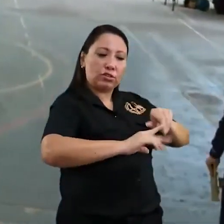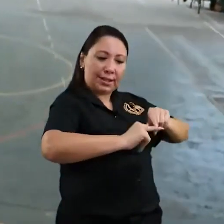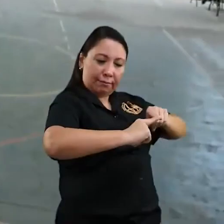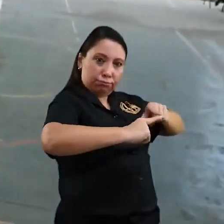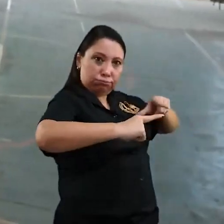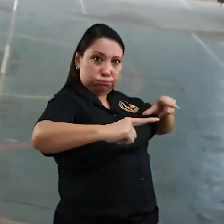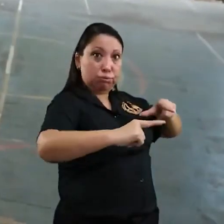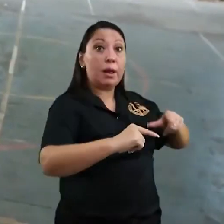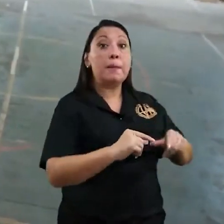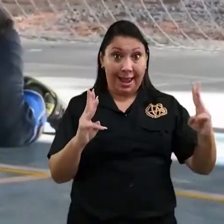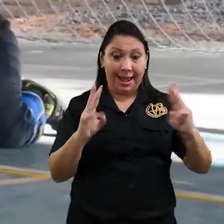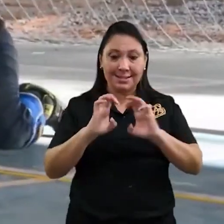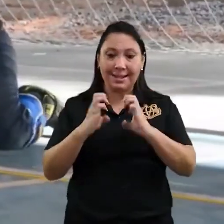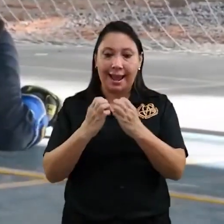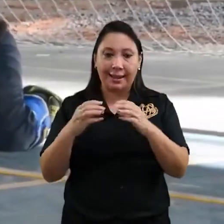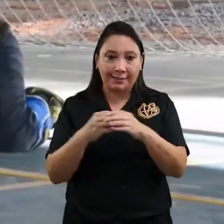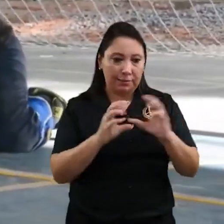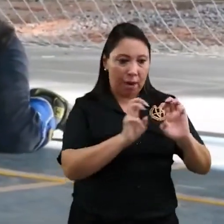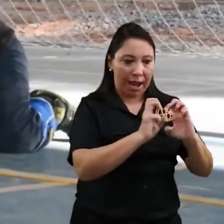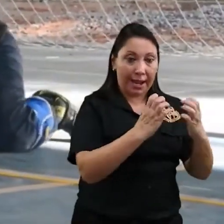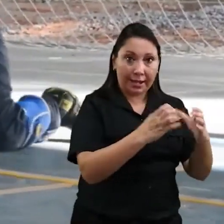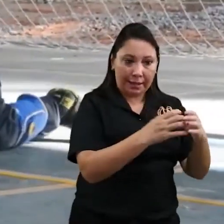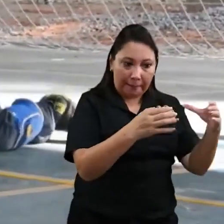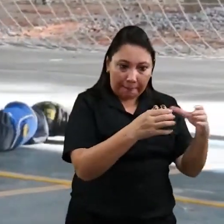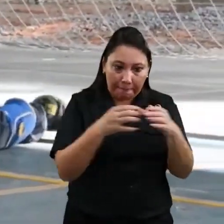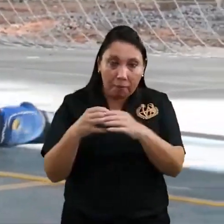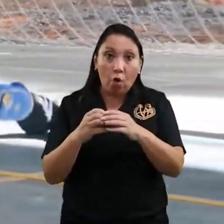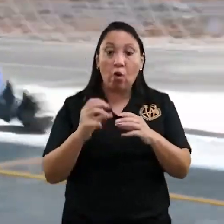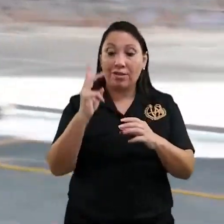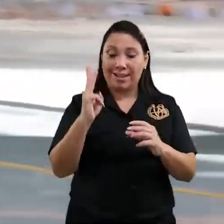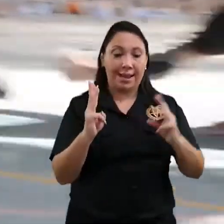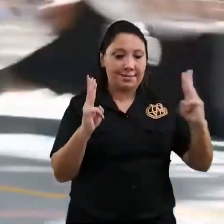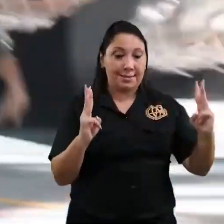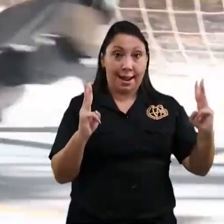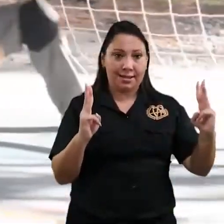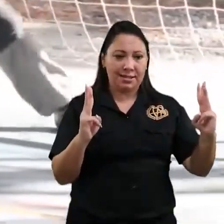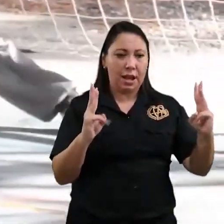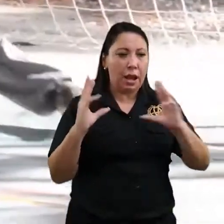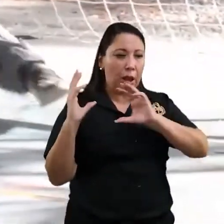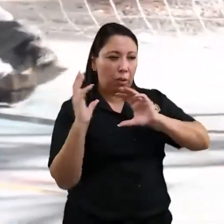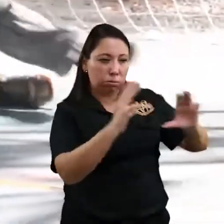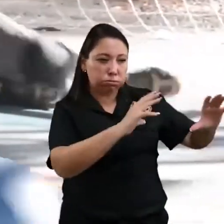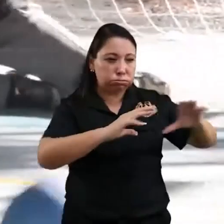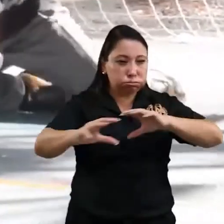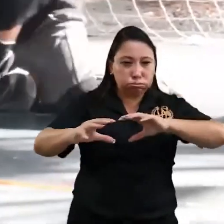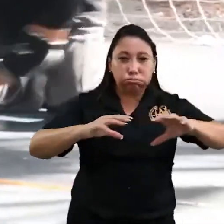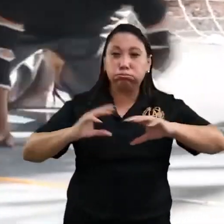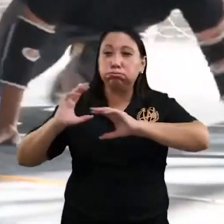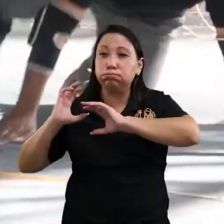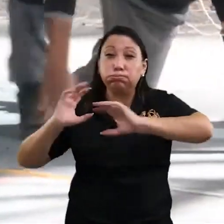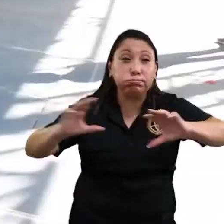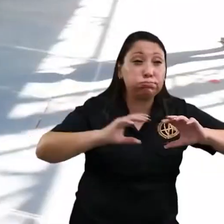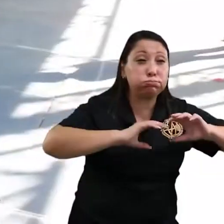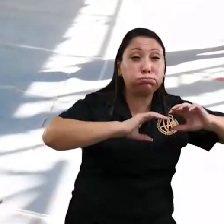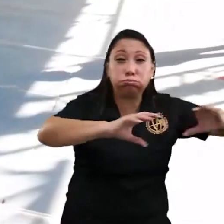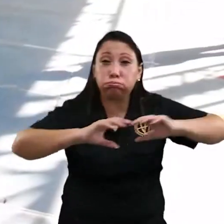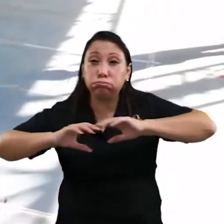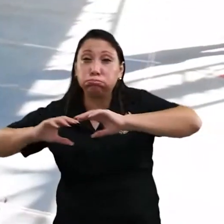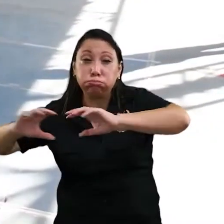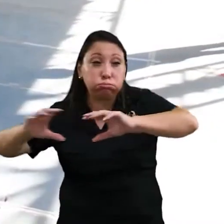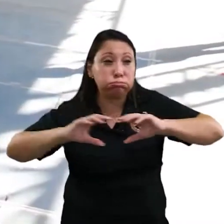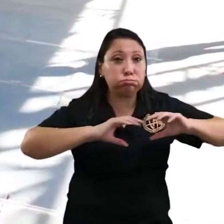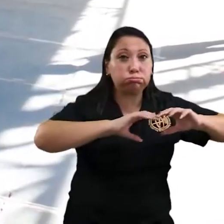visuales el Gold B originado en Europa juega con dos equipos de tres jugadores cada uno su